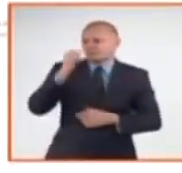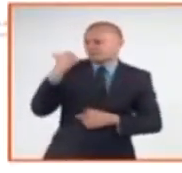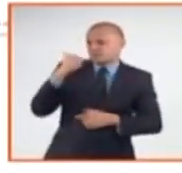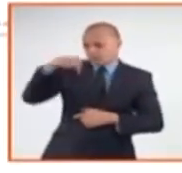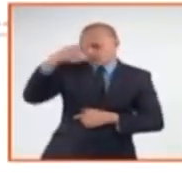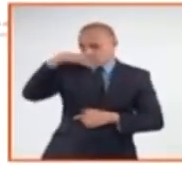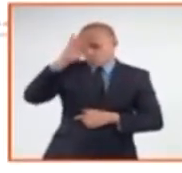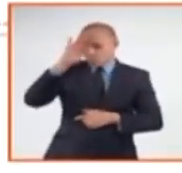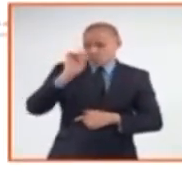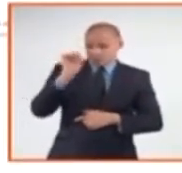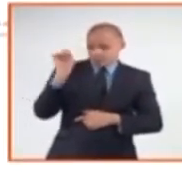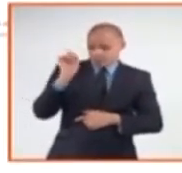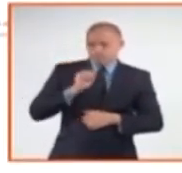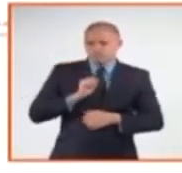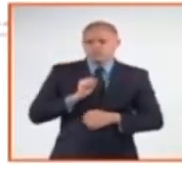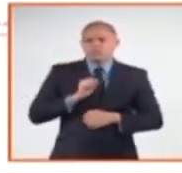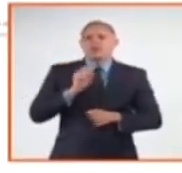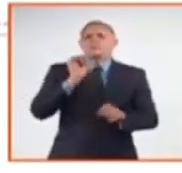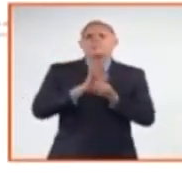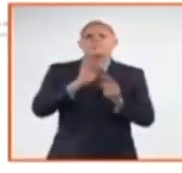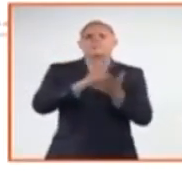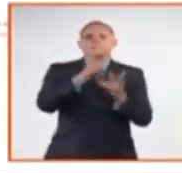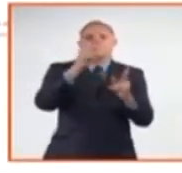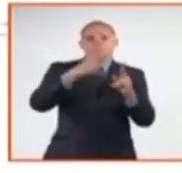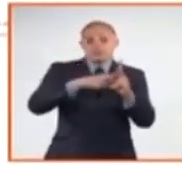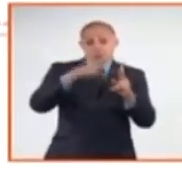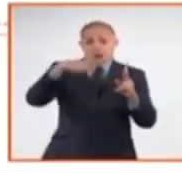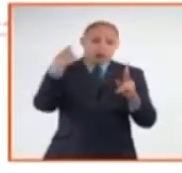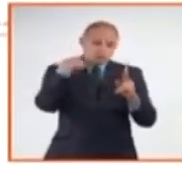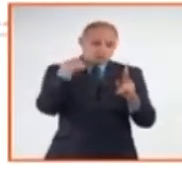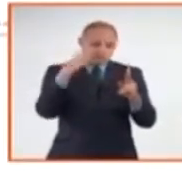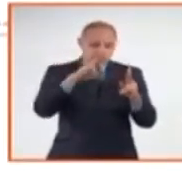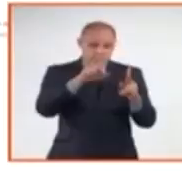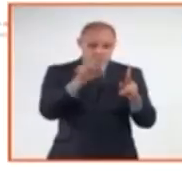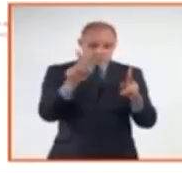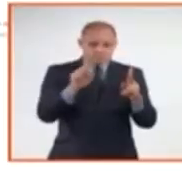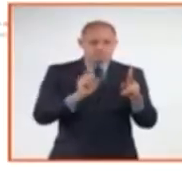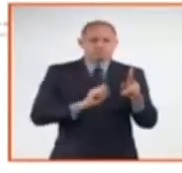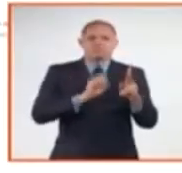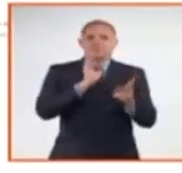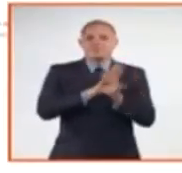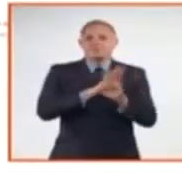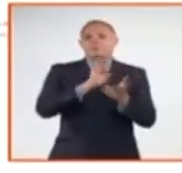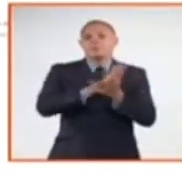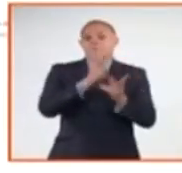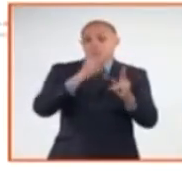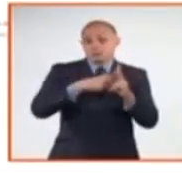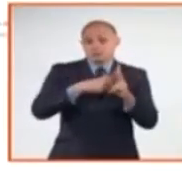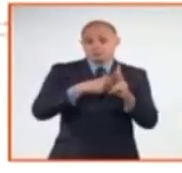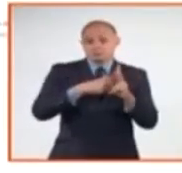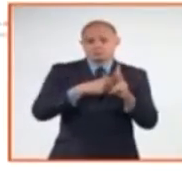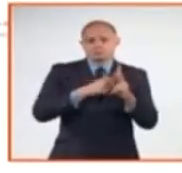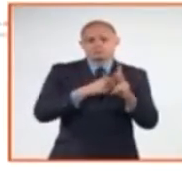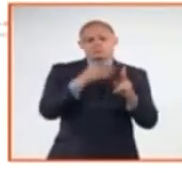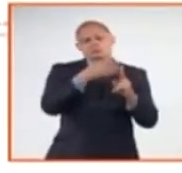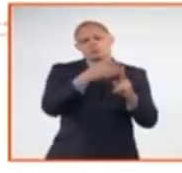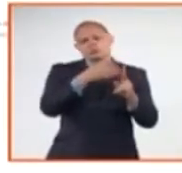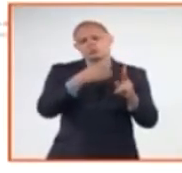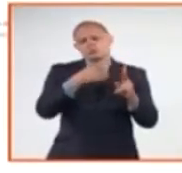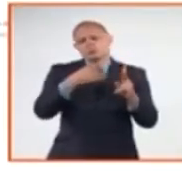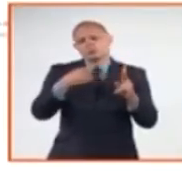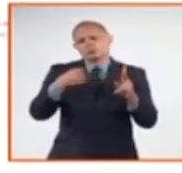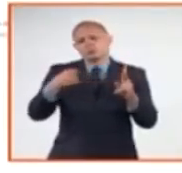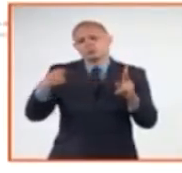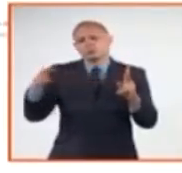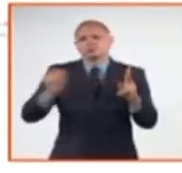desde mayo de 2021 el gráfico iniciará en cuba que era los nuevos casos busca un millón de habitantes ahora vamos a usar